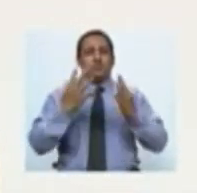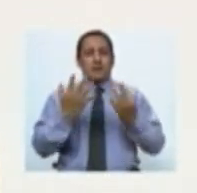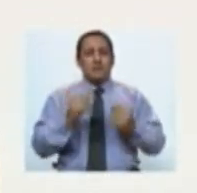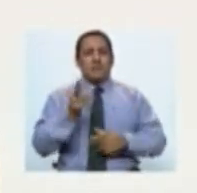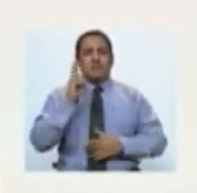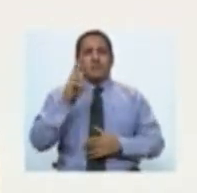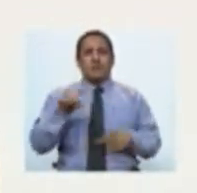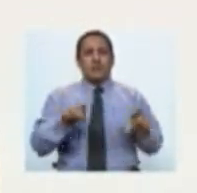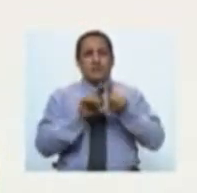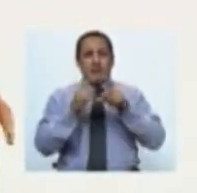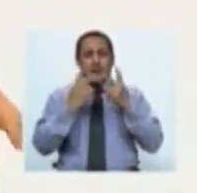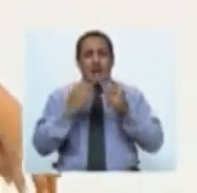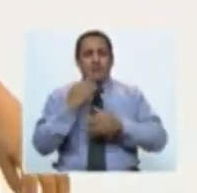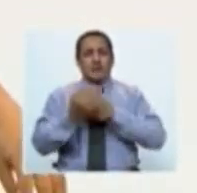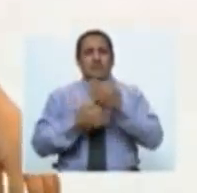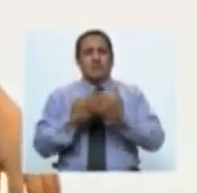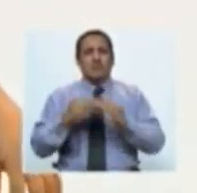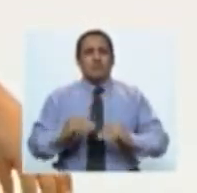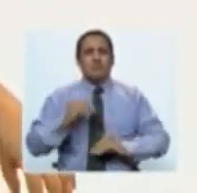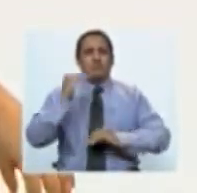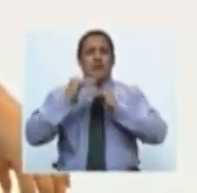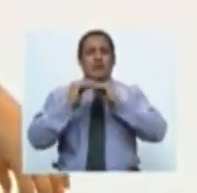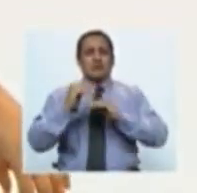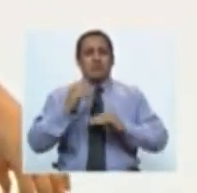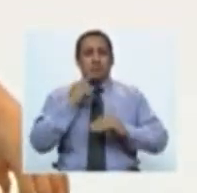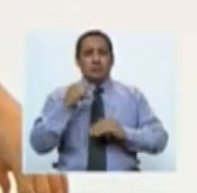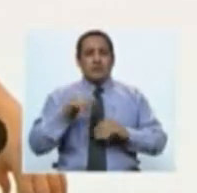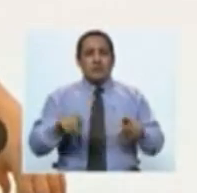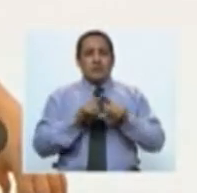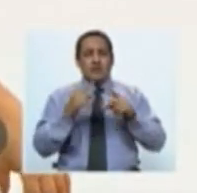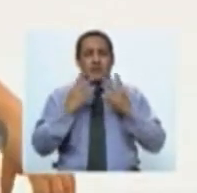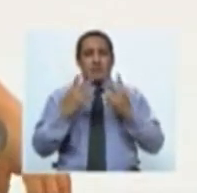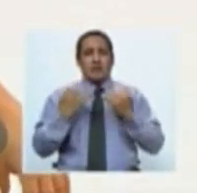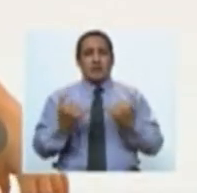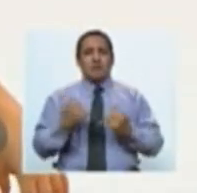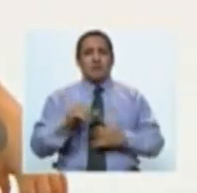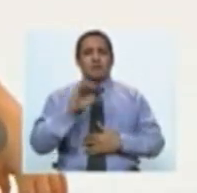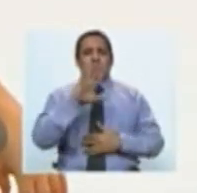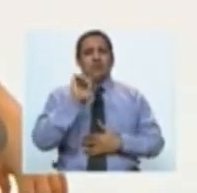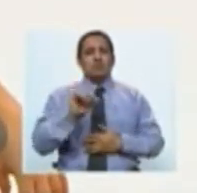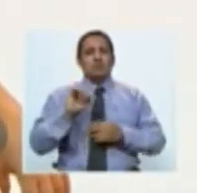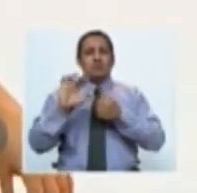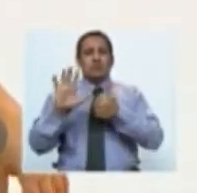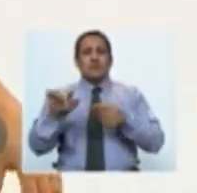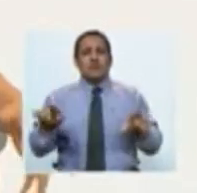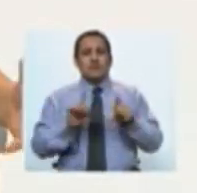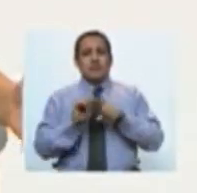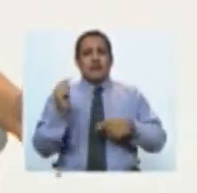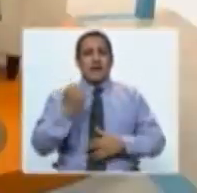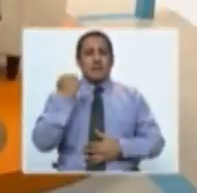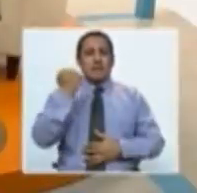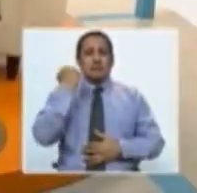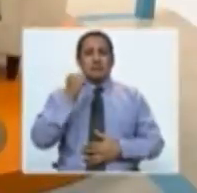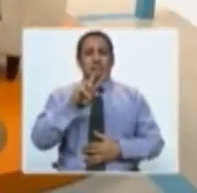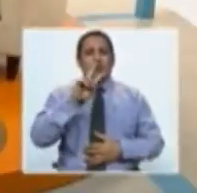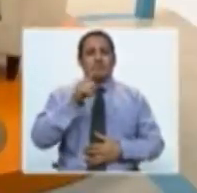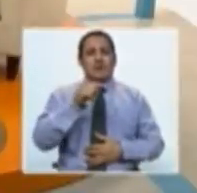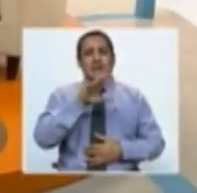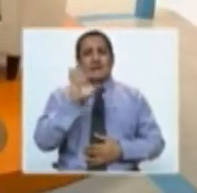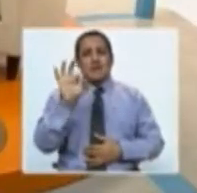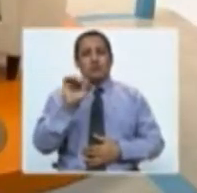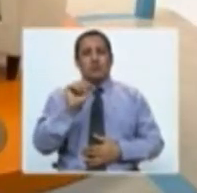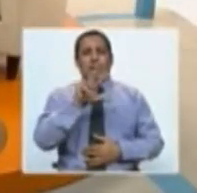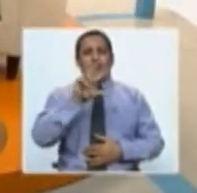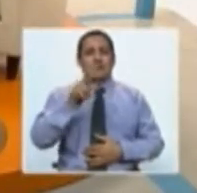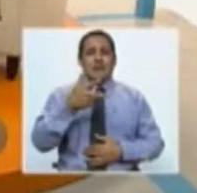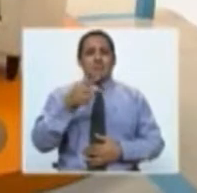8.000 maestros que han podido ascender a los máximos niveles de la carrera, en este caso 5 y 6, ganando pues entre